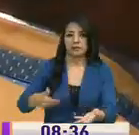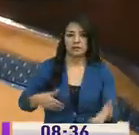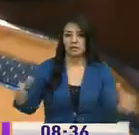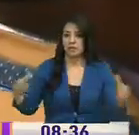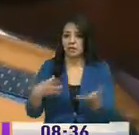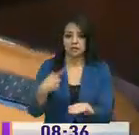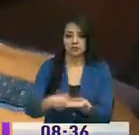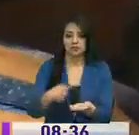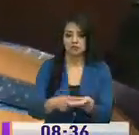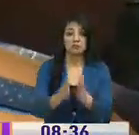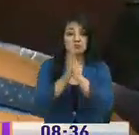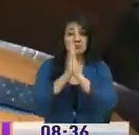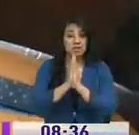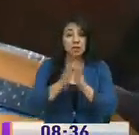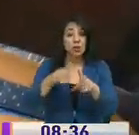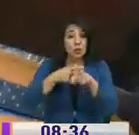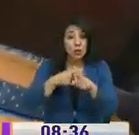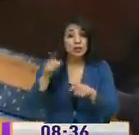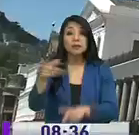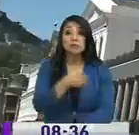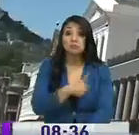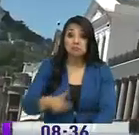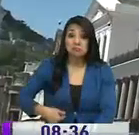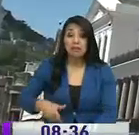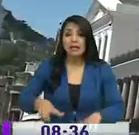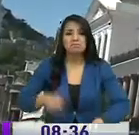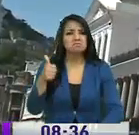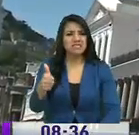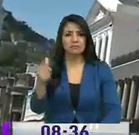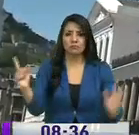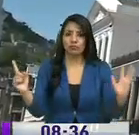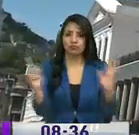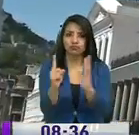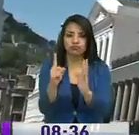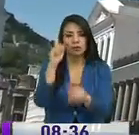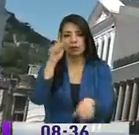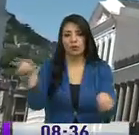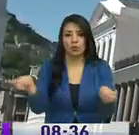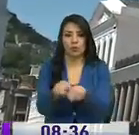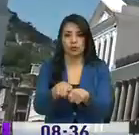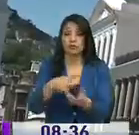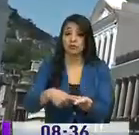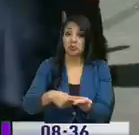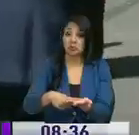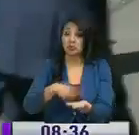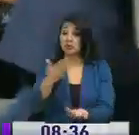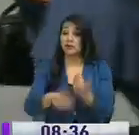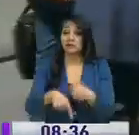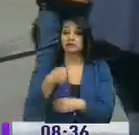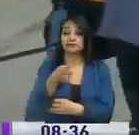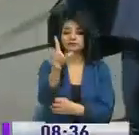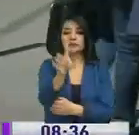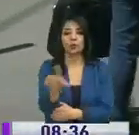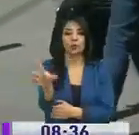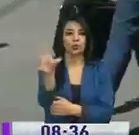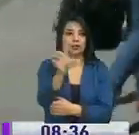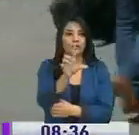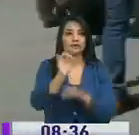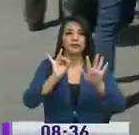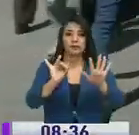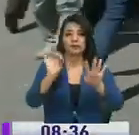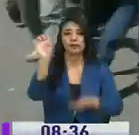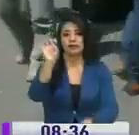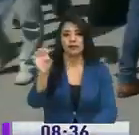Piden una reunión urgente con el primer mandatario para llegar a acuerdos. Esta reunión podría darse el próximo lunes 7 de